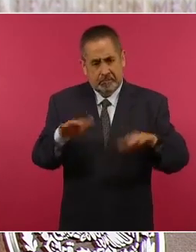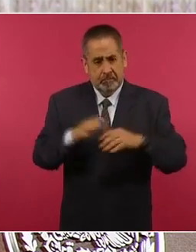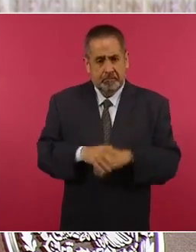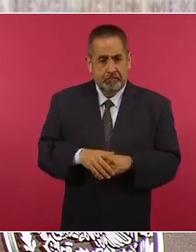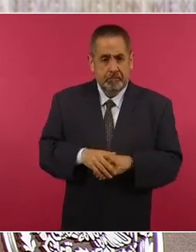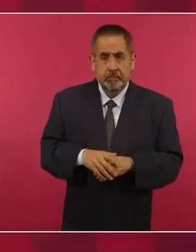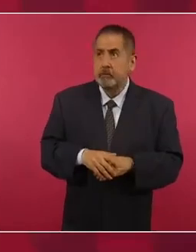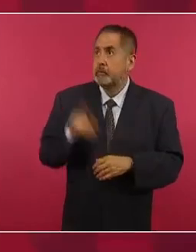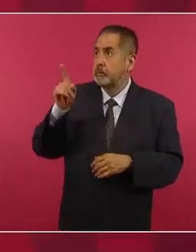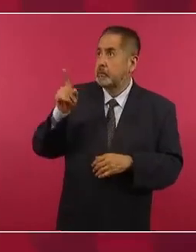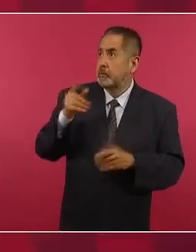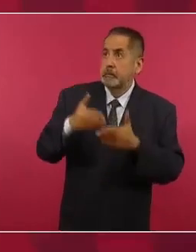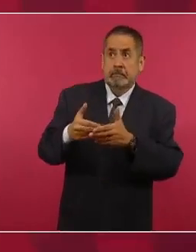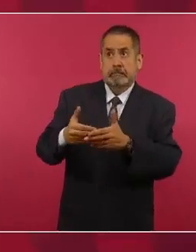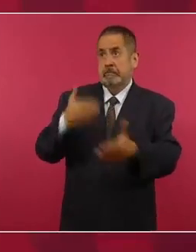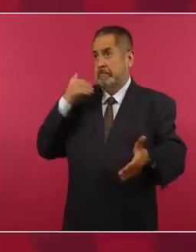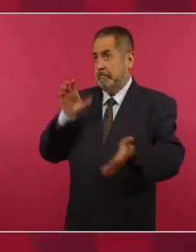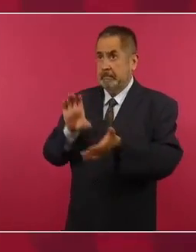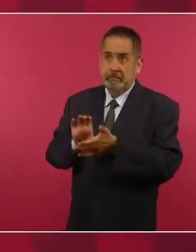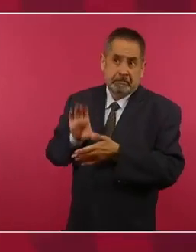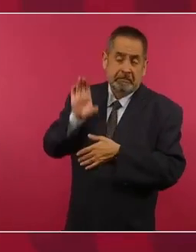por adelantado